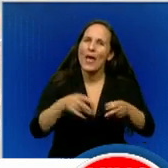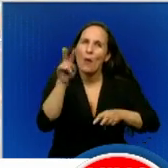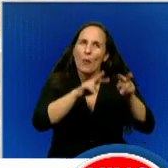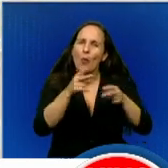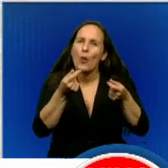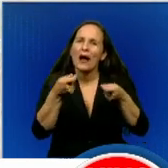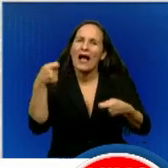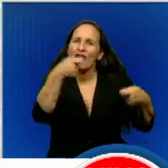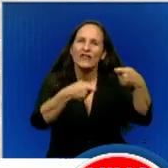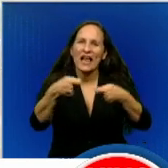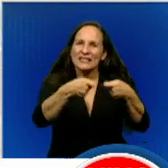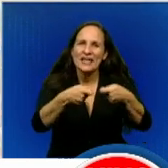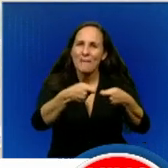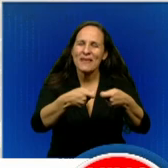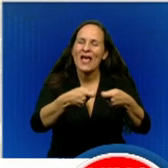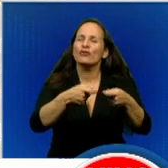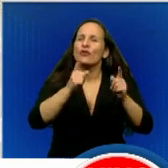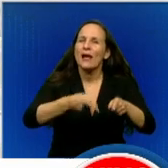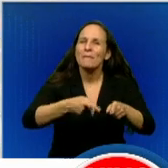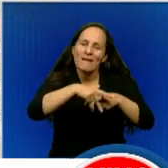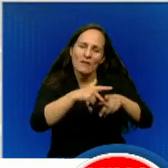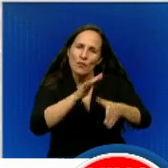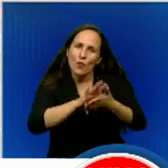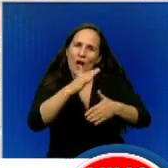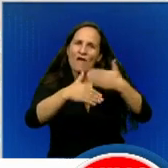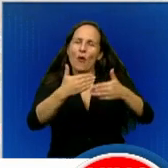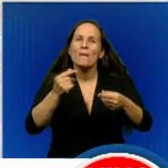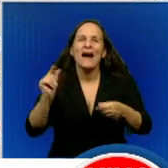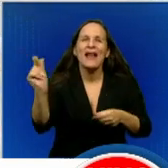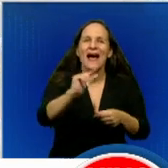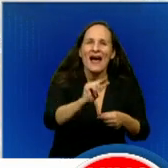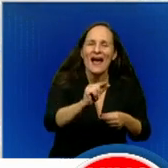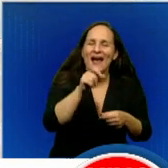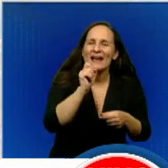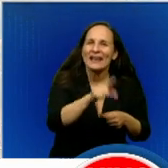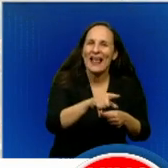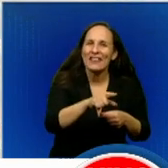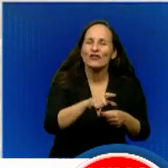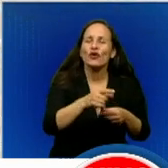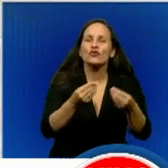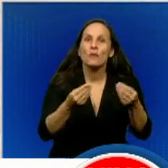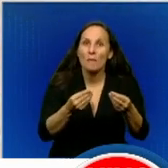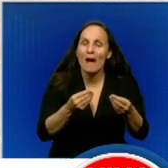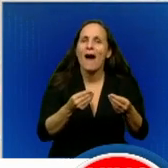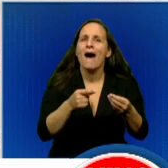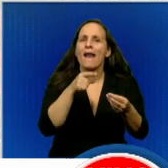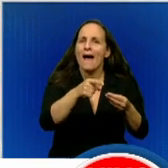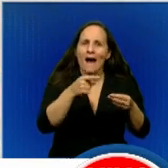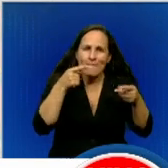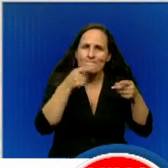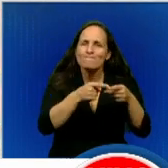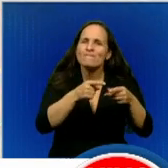y el desarrollo de nuevos instrumentos para captar créditos en moneda doméstica a la vez que se mantenga como eje la